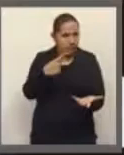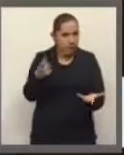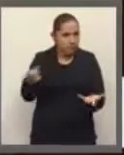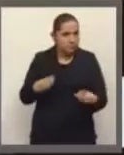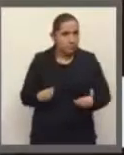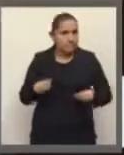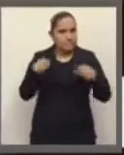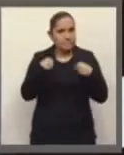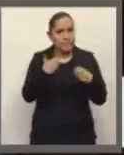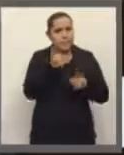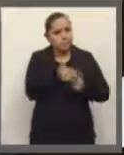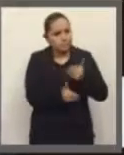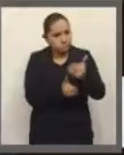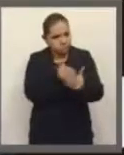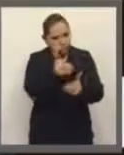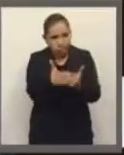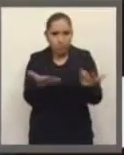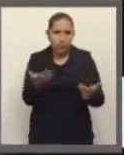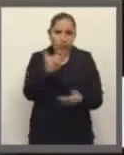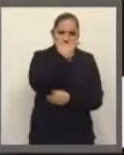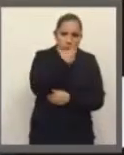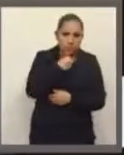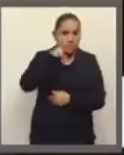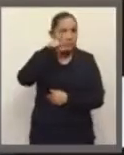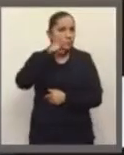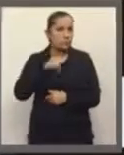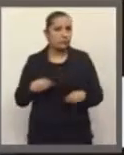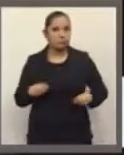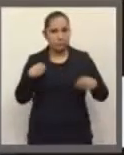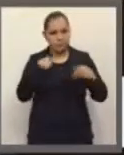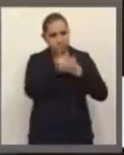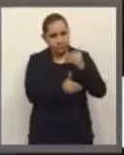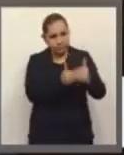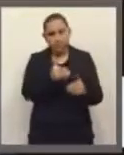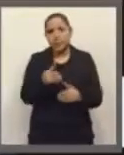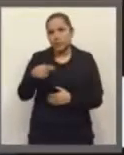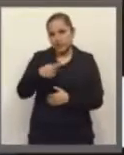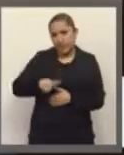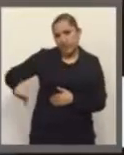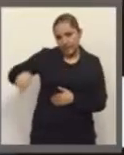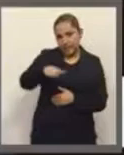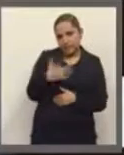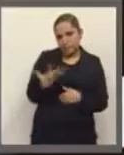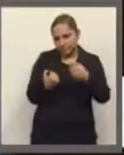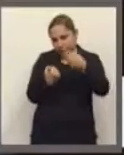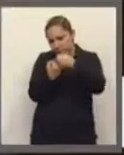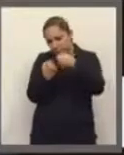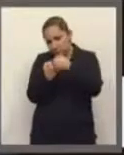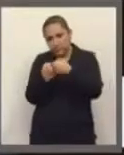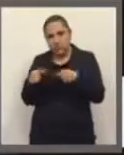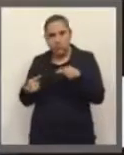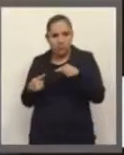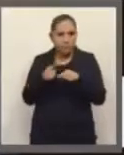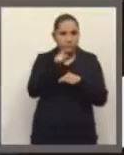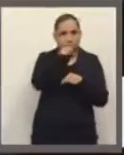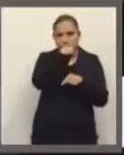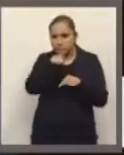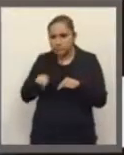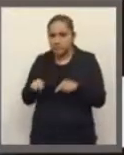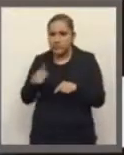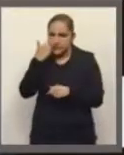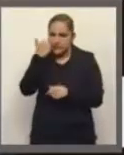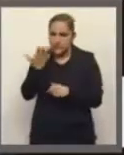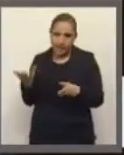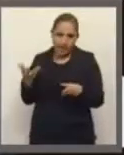sobrevivencia para hombres y mujeres que trascienden la frontera diariamente para insertarse